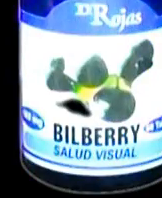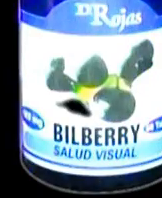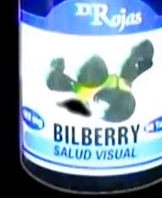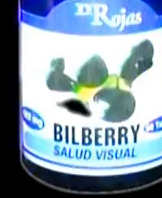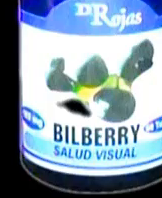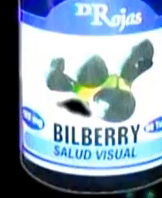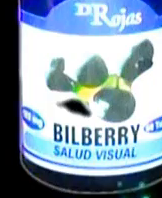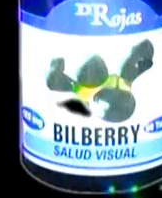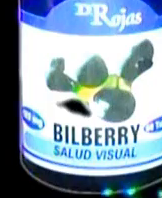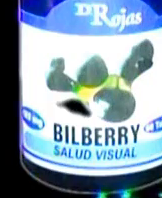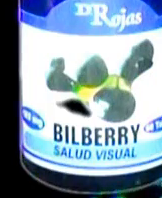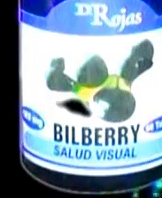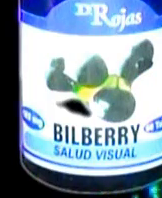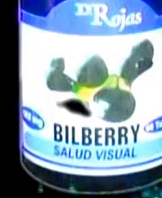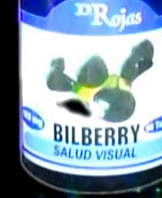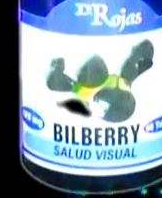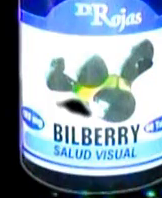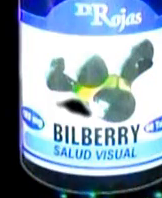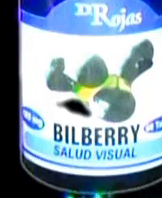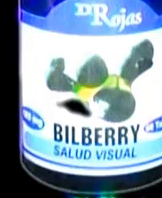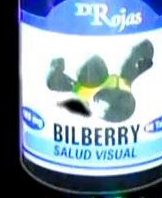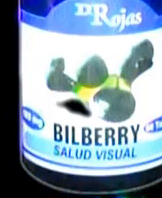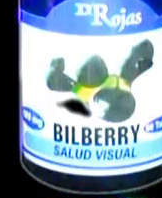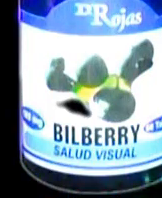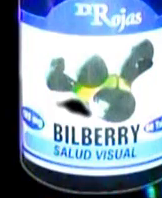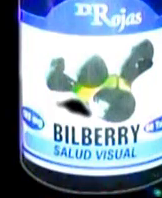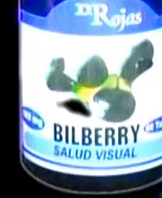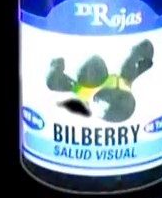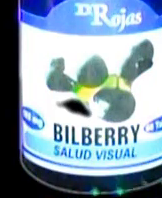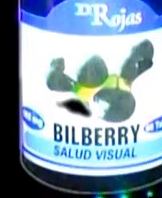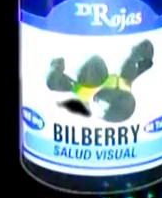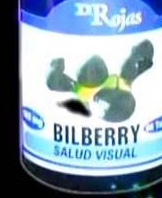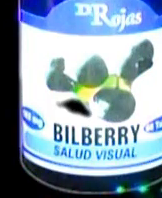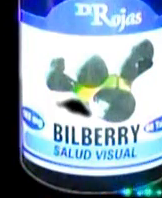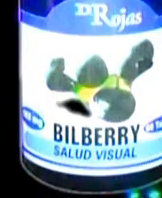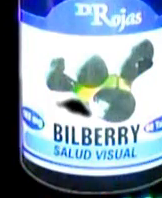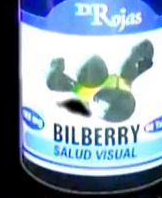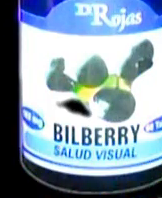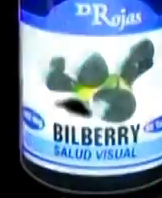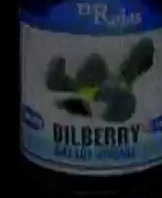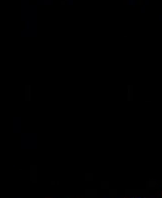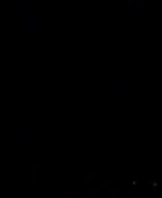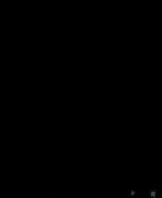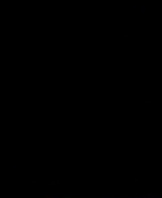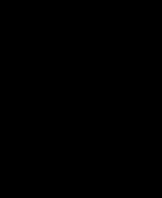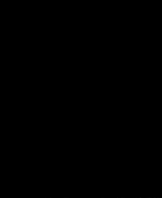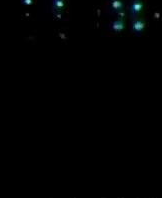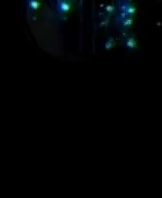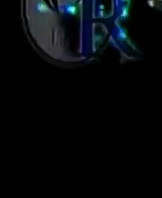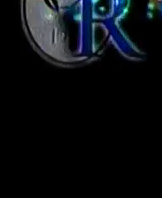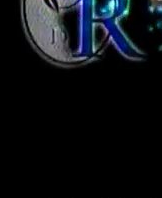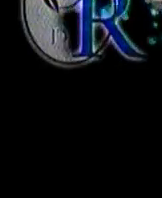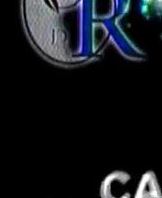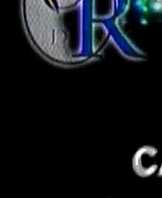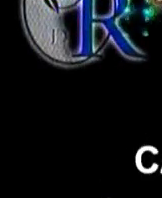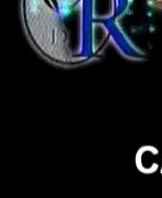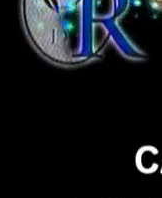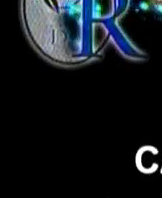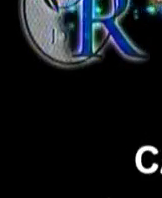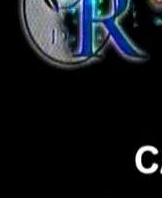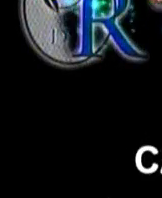Esta es la familia de los berries. Bilberry para la salud visual, Cranberry para el sistema urinario y Goji para estimular las defensas del